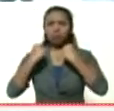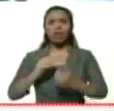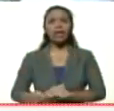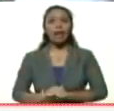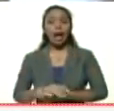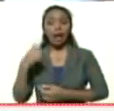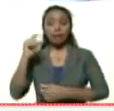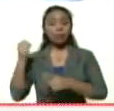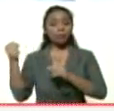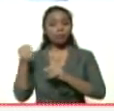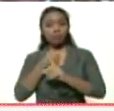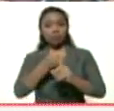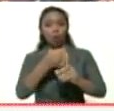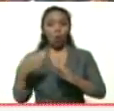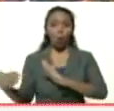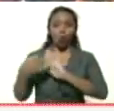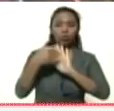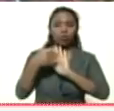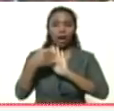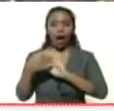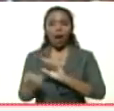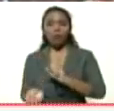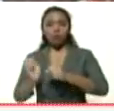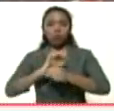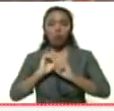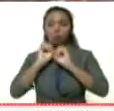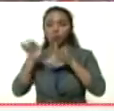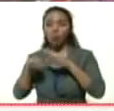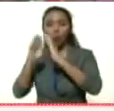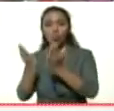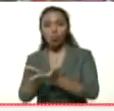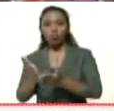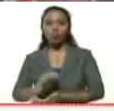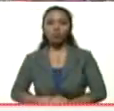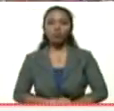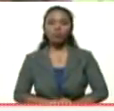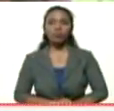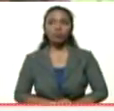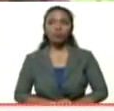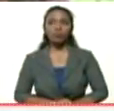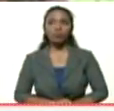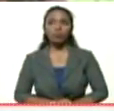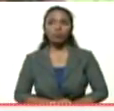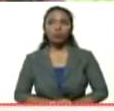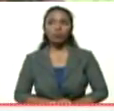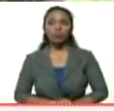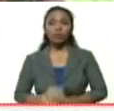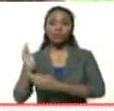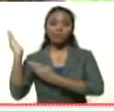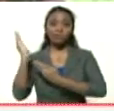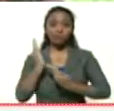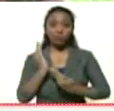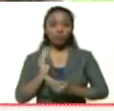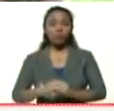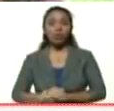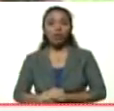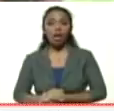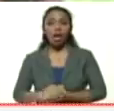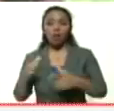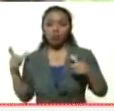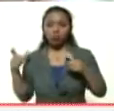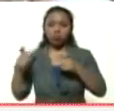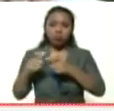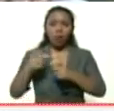en combate contra la pandemia del COVID-19. Vinieron en una reunión